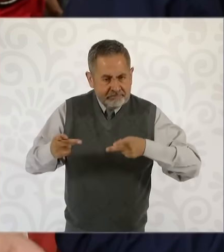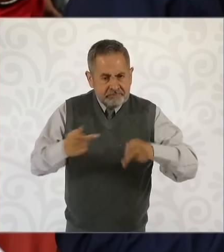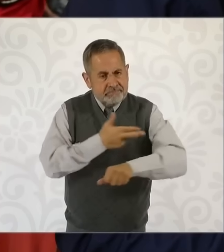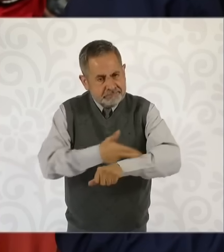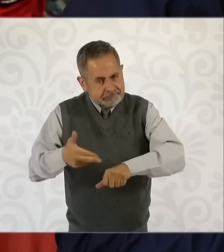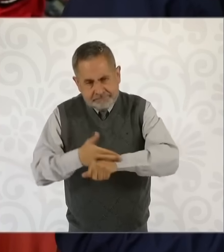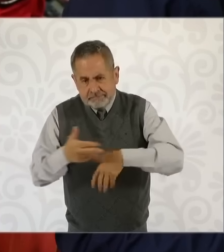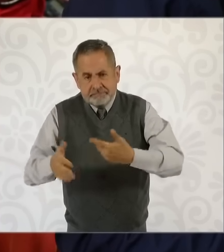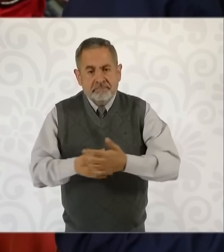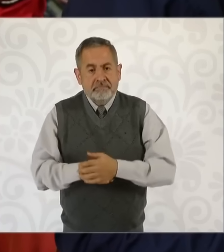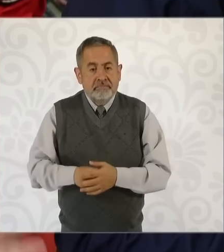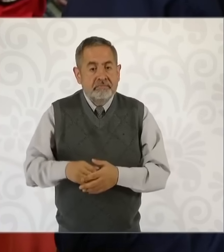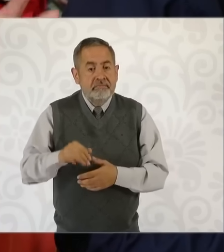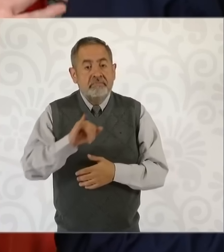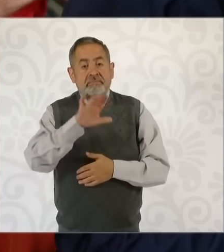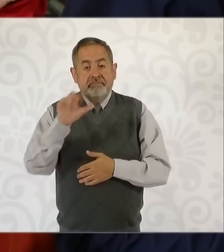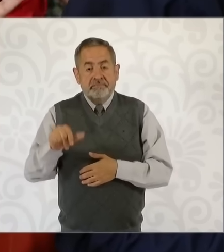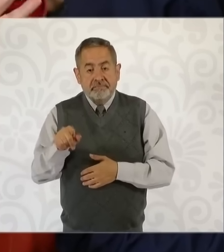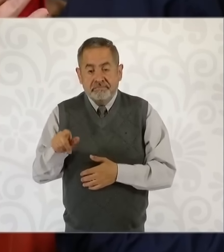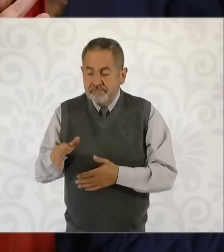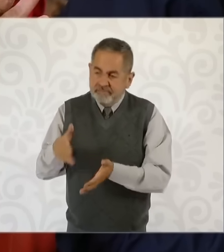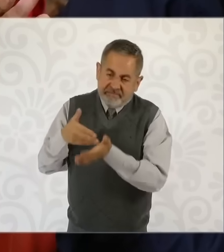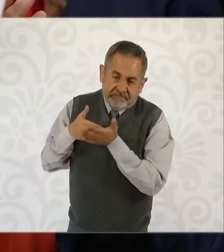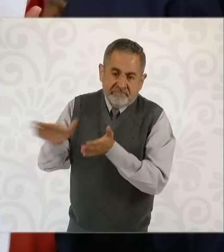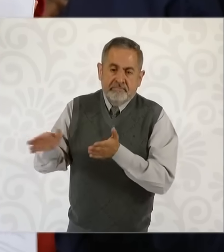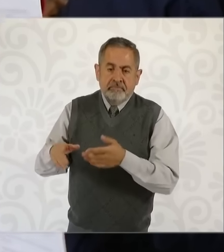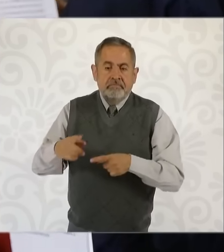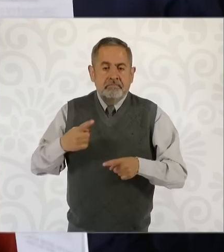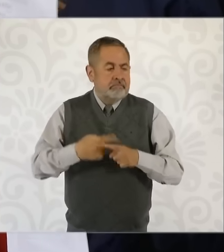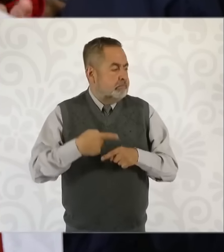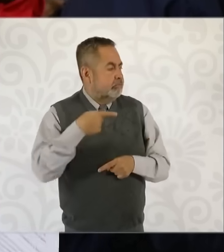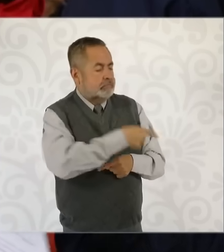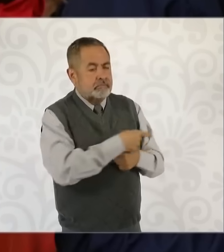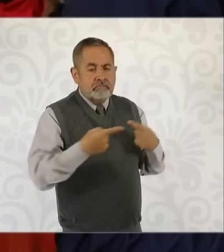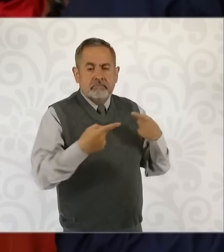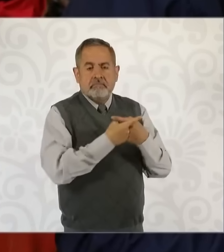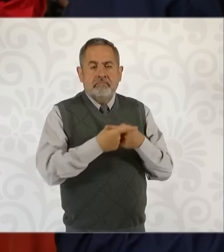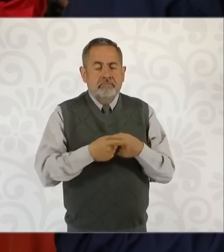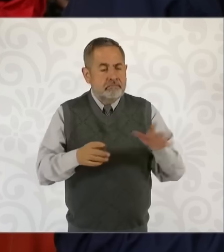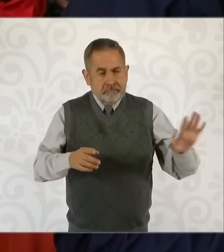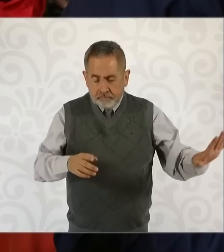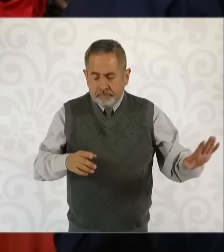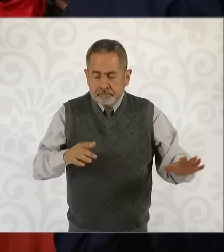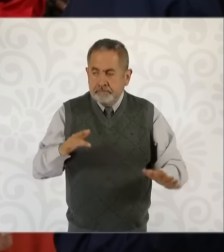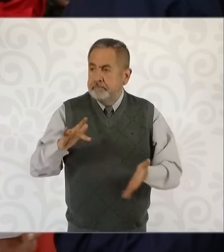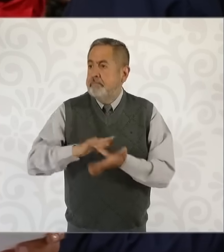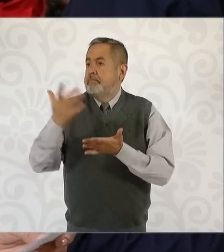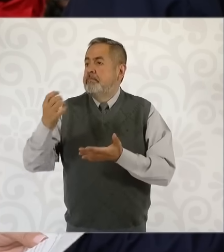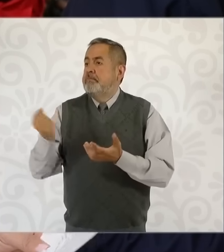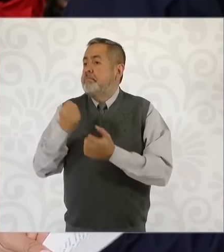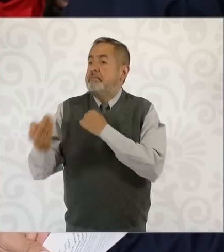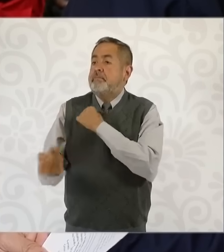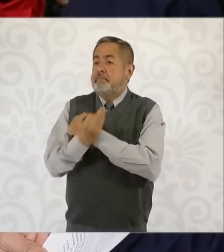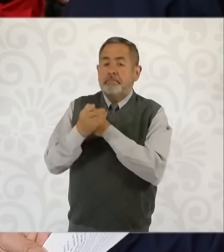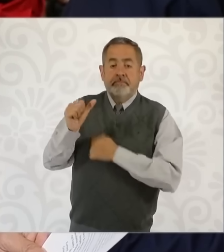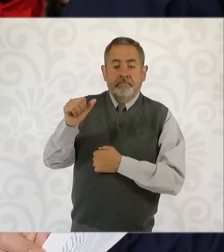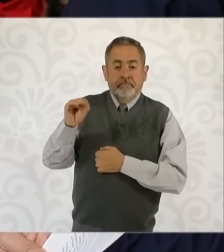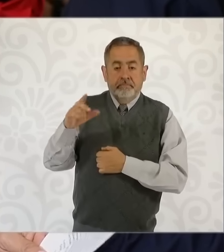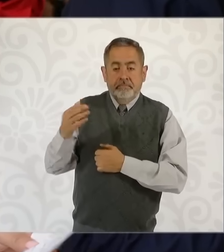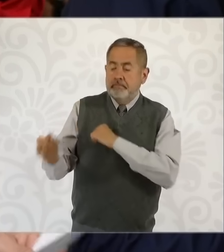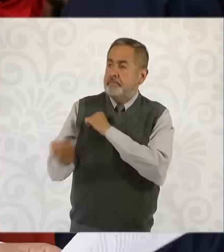el que estábamos a punto de salir gracias a la intervención del entonces presidente Andrés Manuel, de un